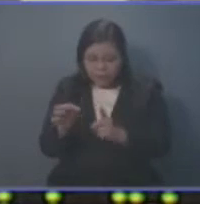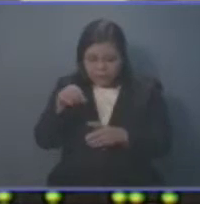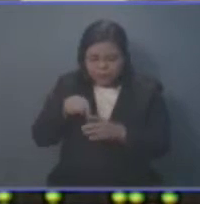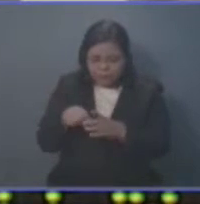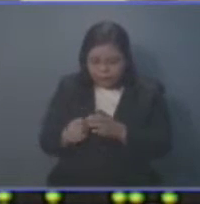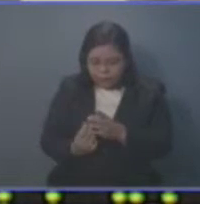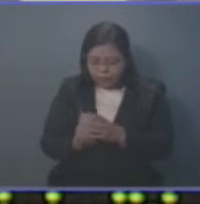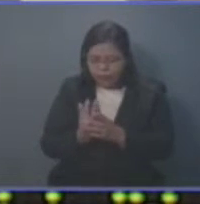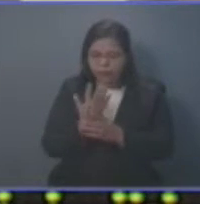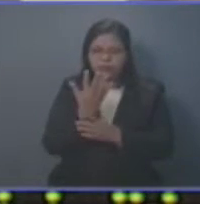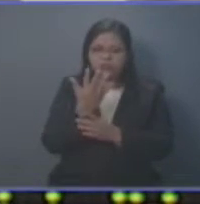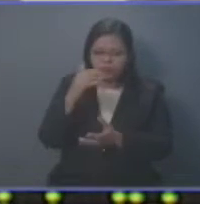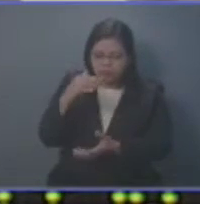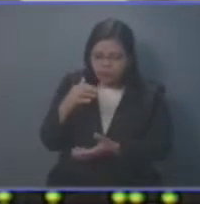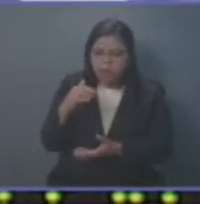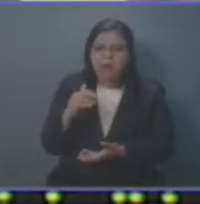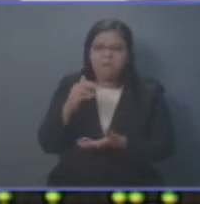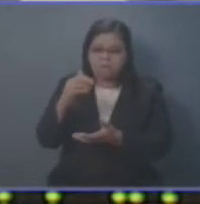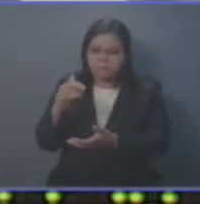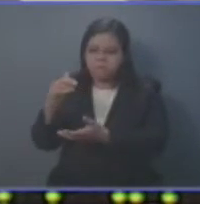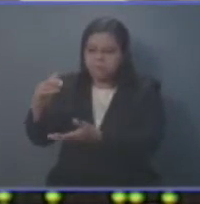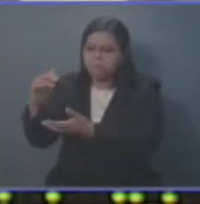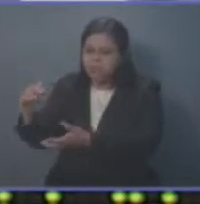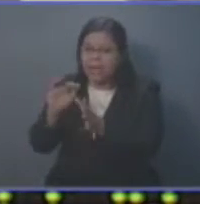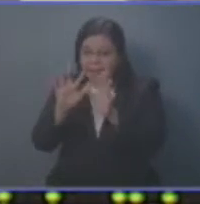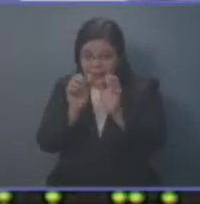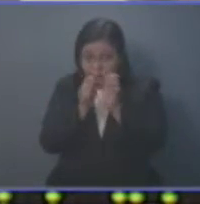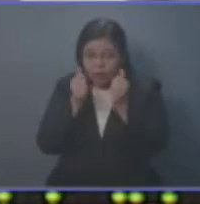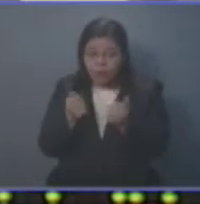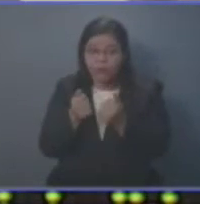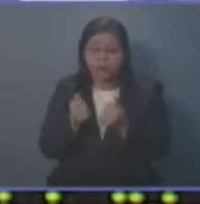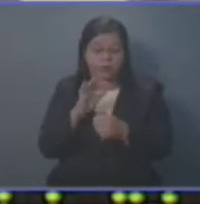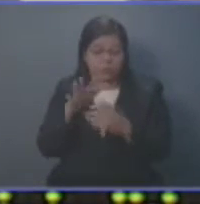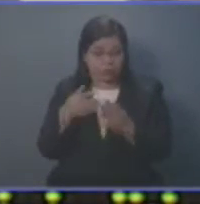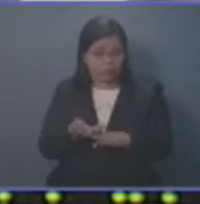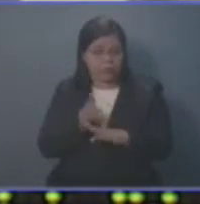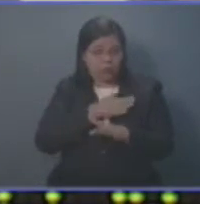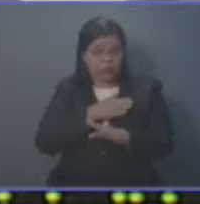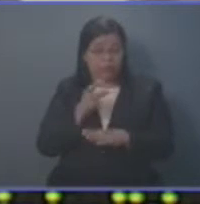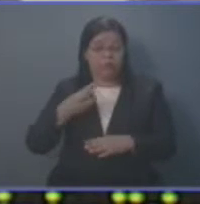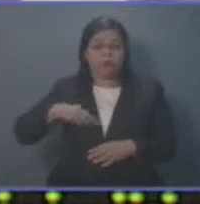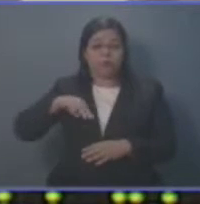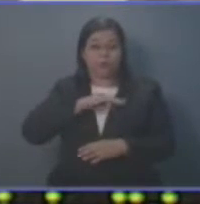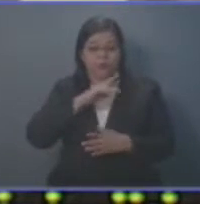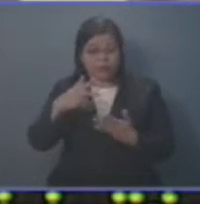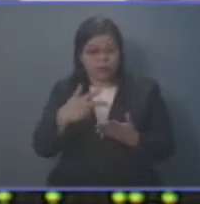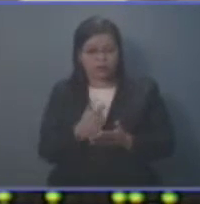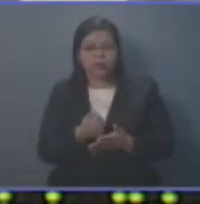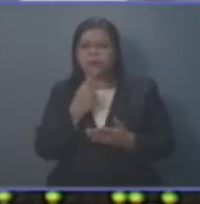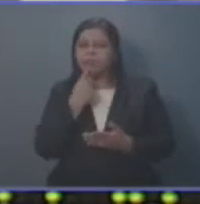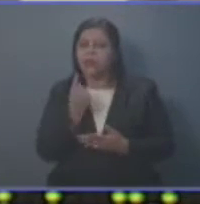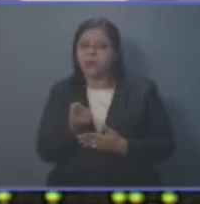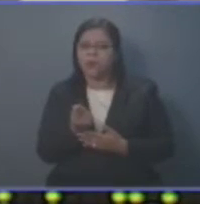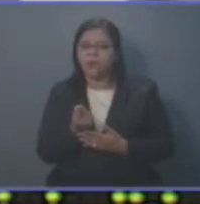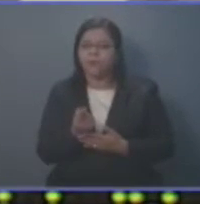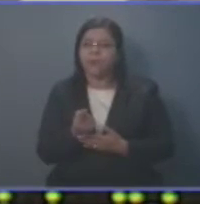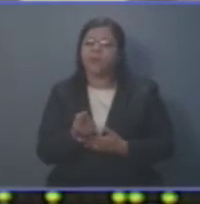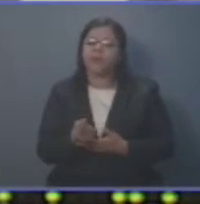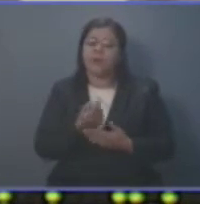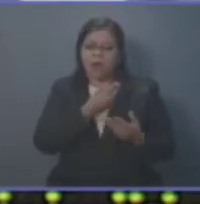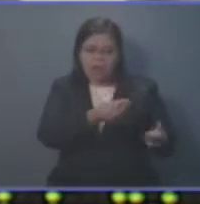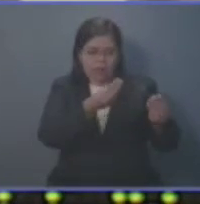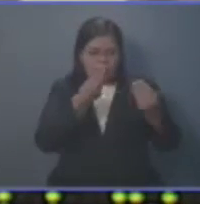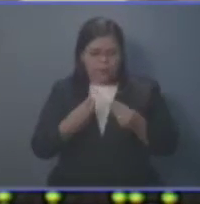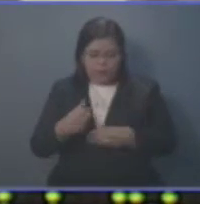la problemática de los viveristas. En adición a lo anterior, el Ministerio de Hacienda remitió en su oportunidad a la